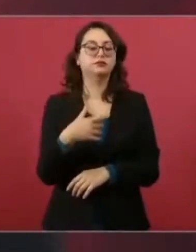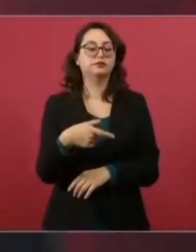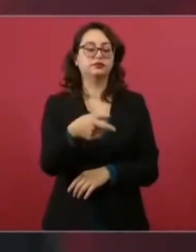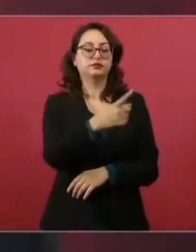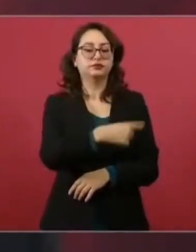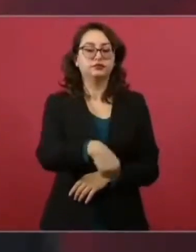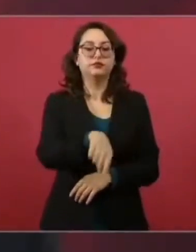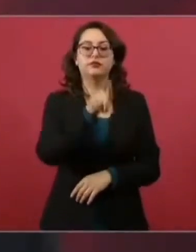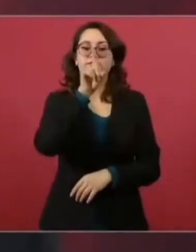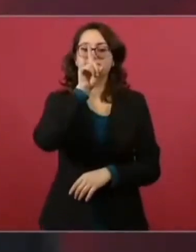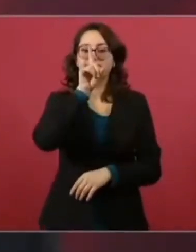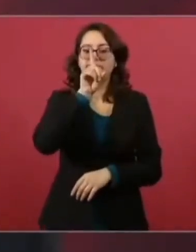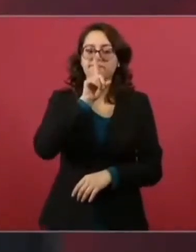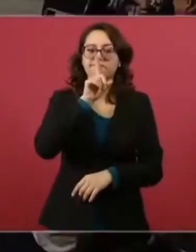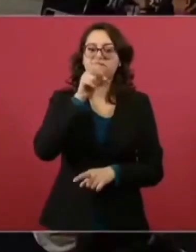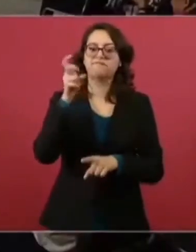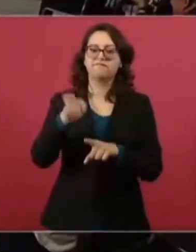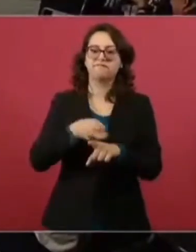calumnias,